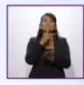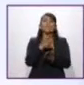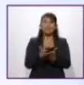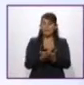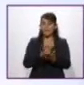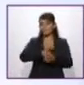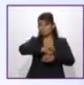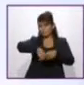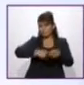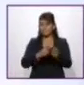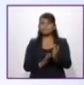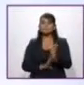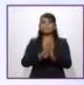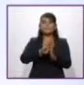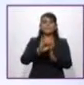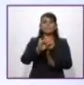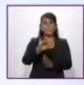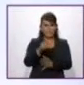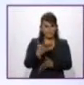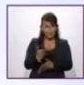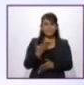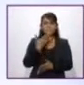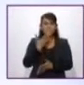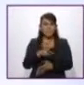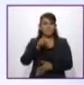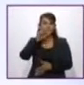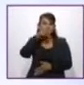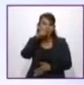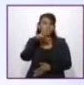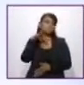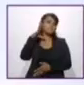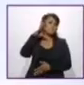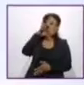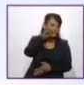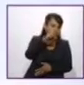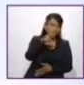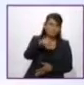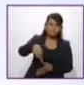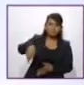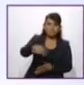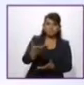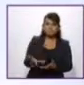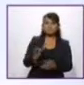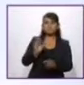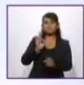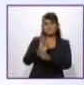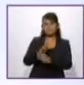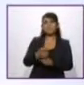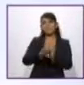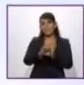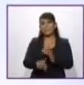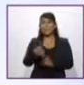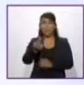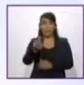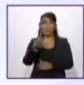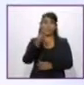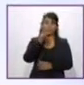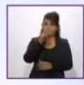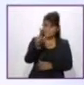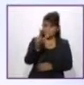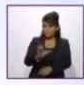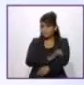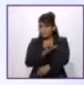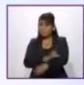a las banderas naranjas en cuestión de la aplicación de los servicios básicos, como lo es agua, como lo es luz y como lo